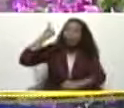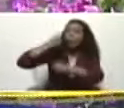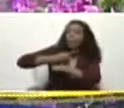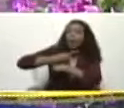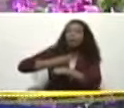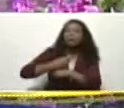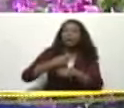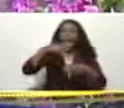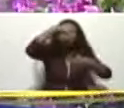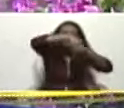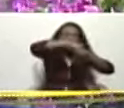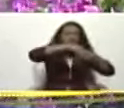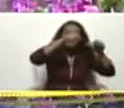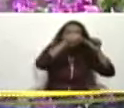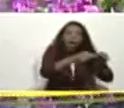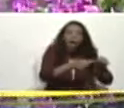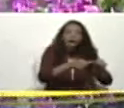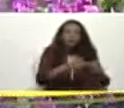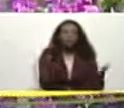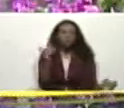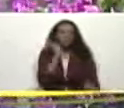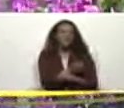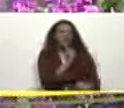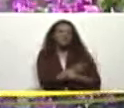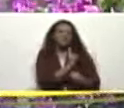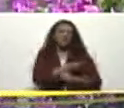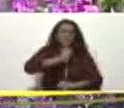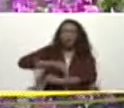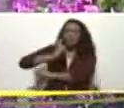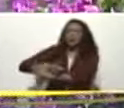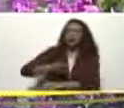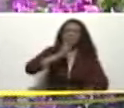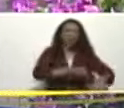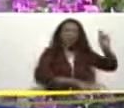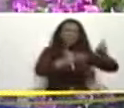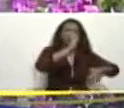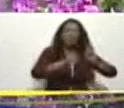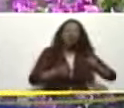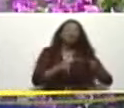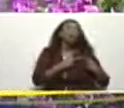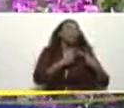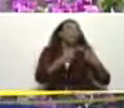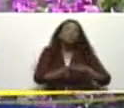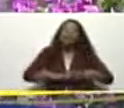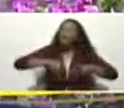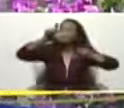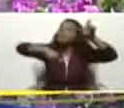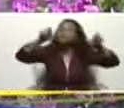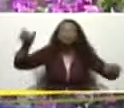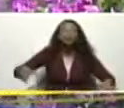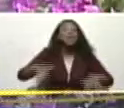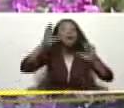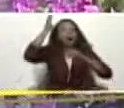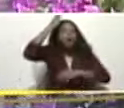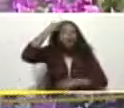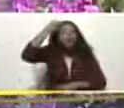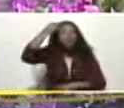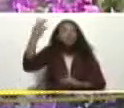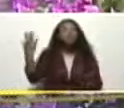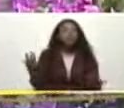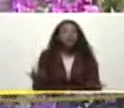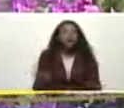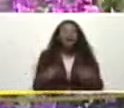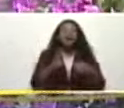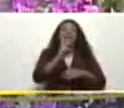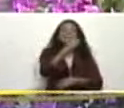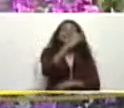la cuarentena. Compulsiva, arbitraria, autoritaria, fue voluntaria. Y tuvimos